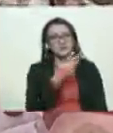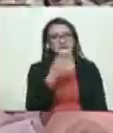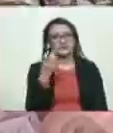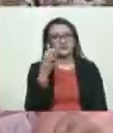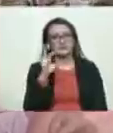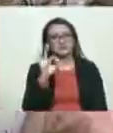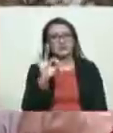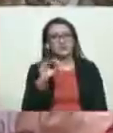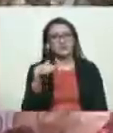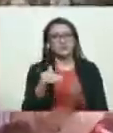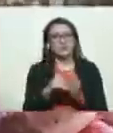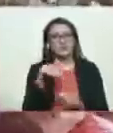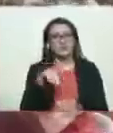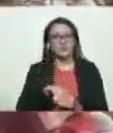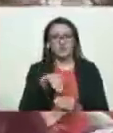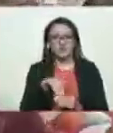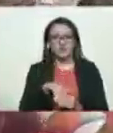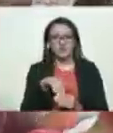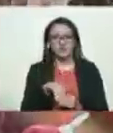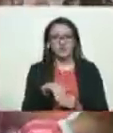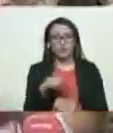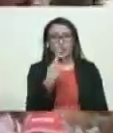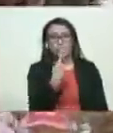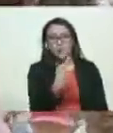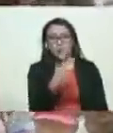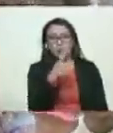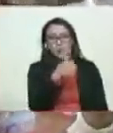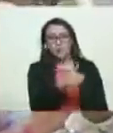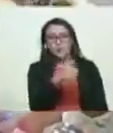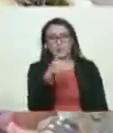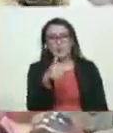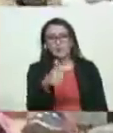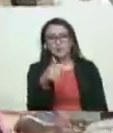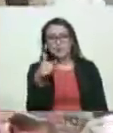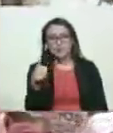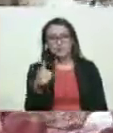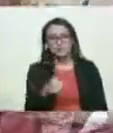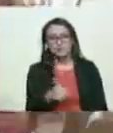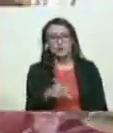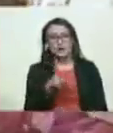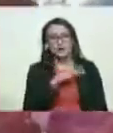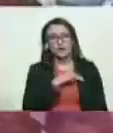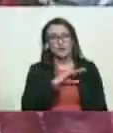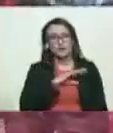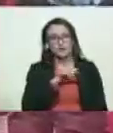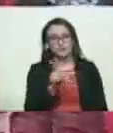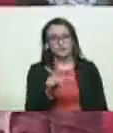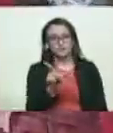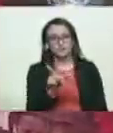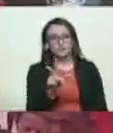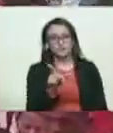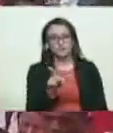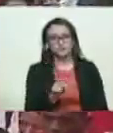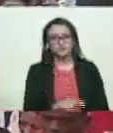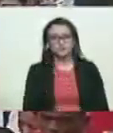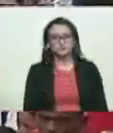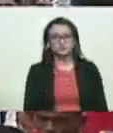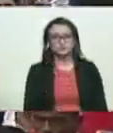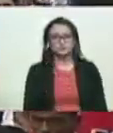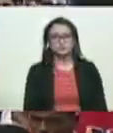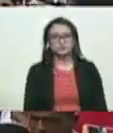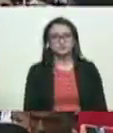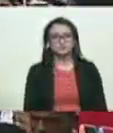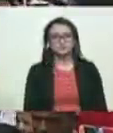350.000 votos 1 a 1 con el carné del pcv al